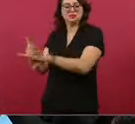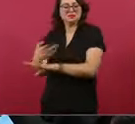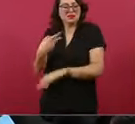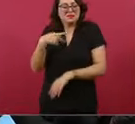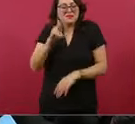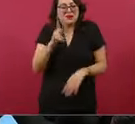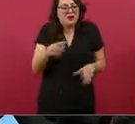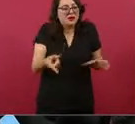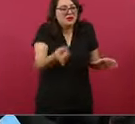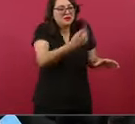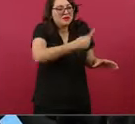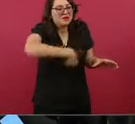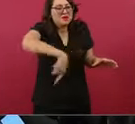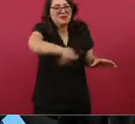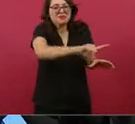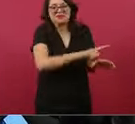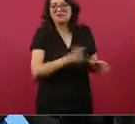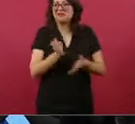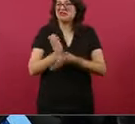porque son